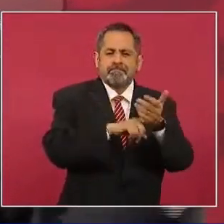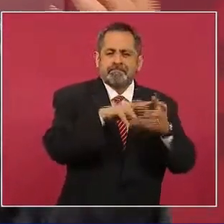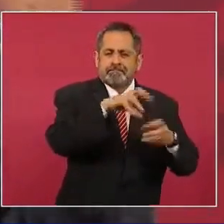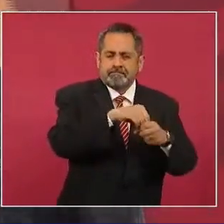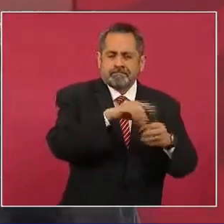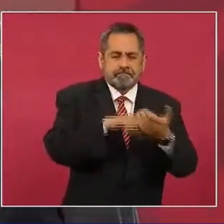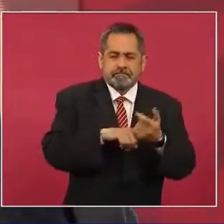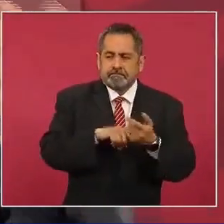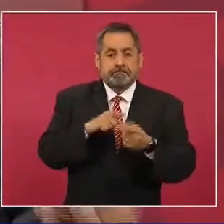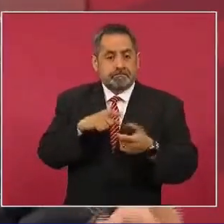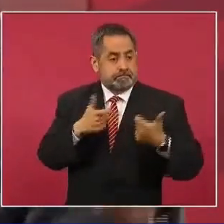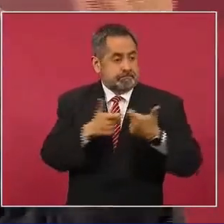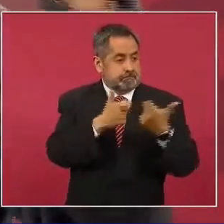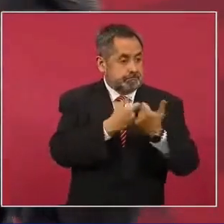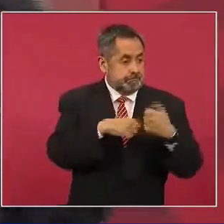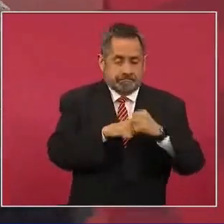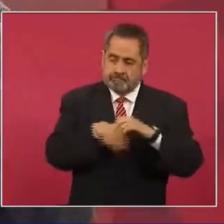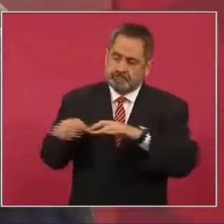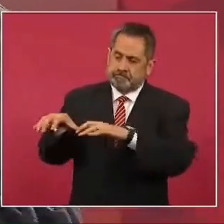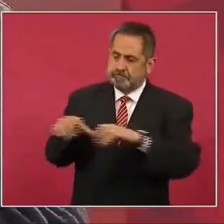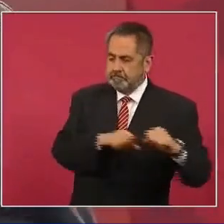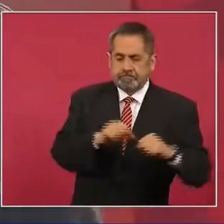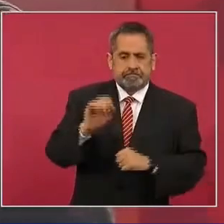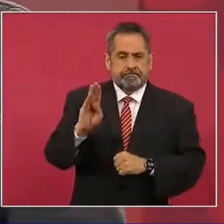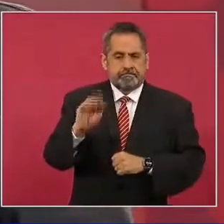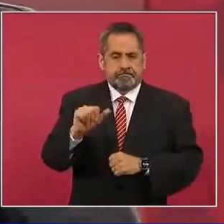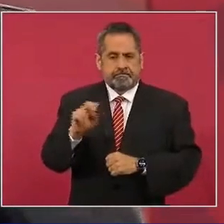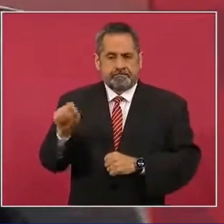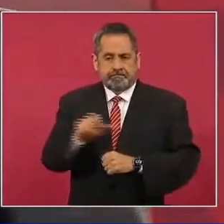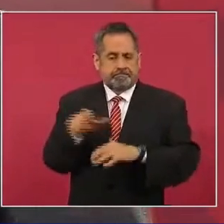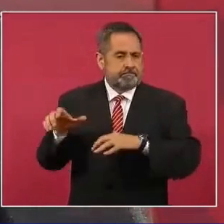se quedan con el banco. Viene